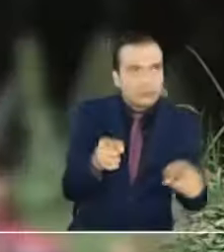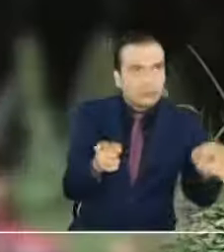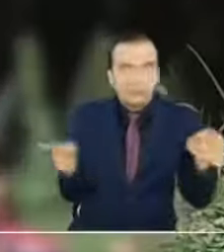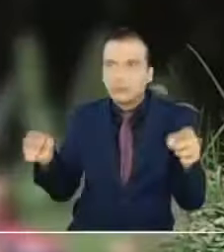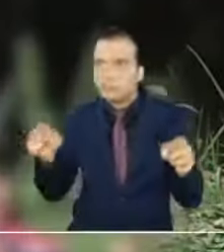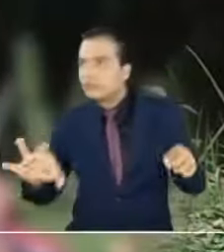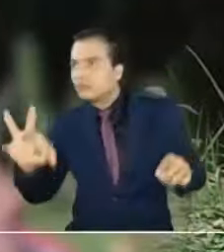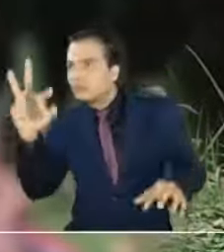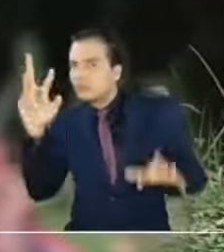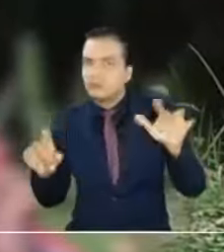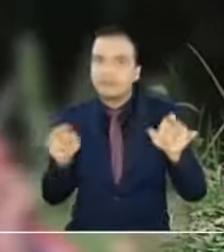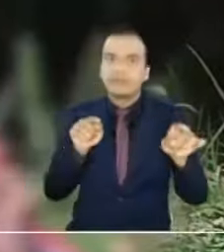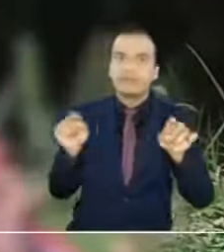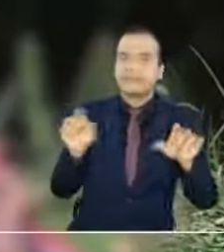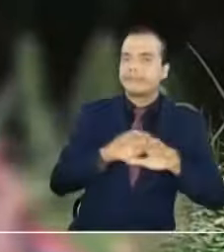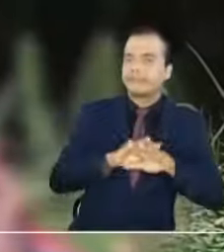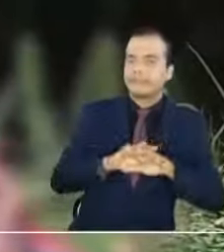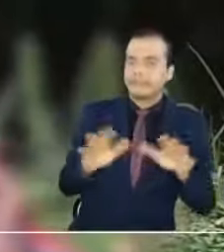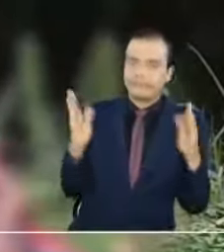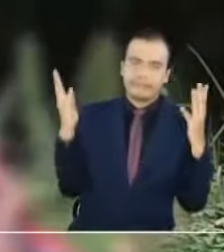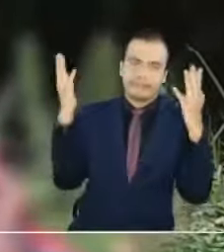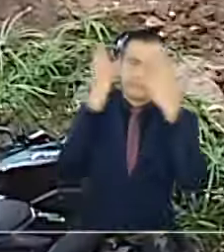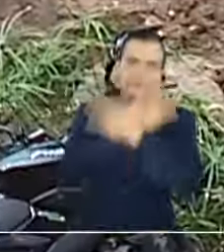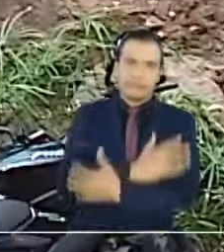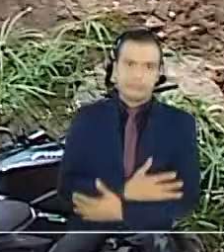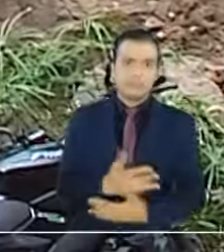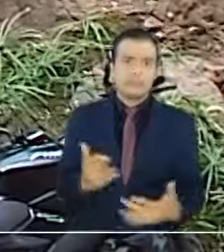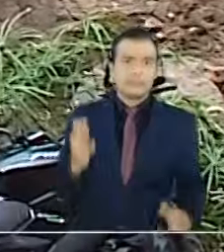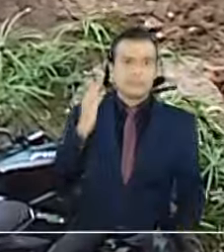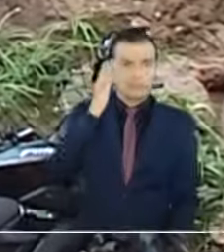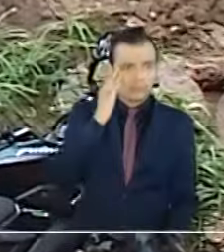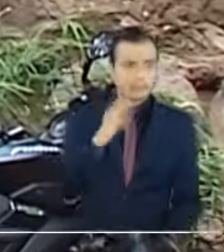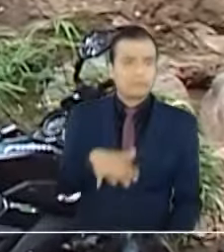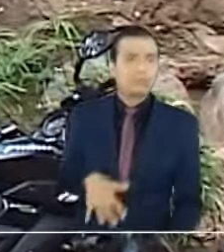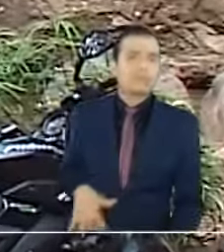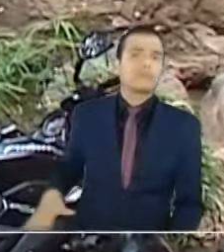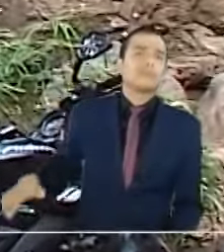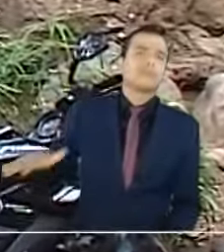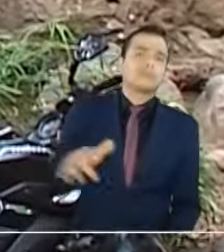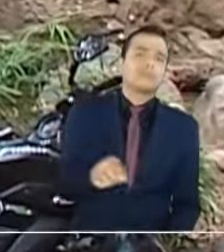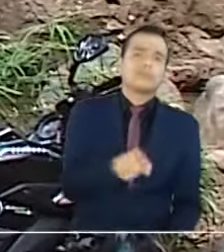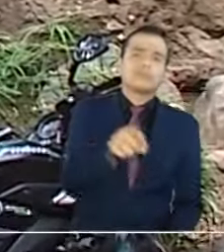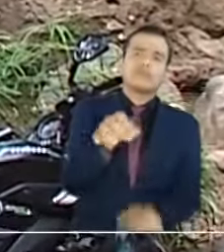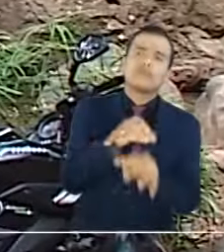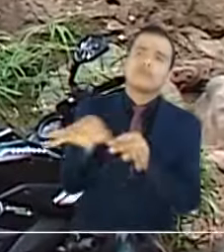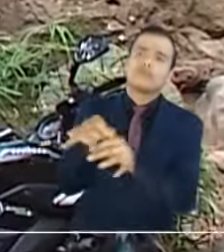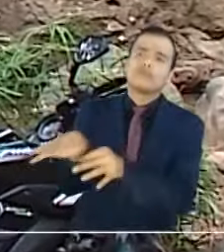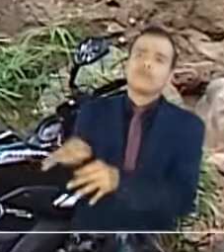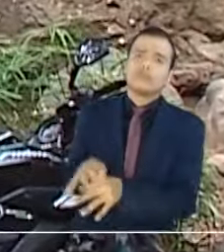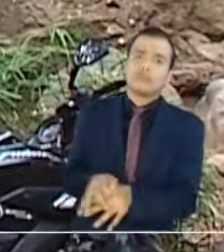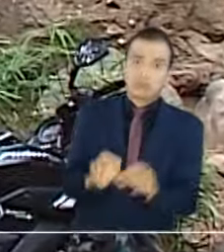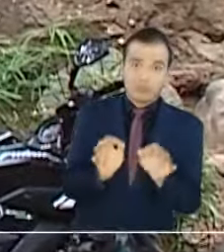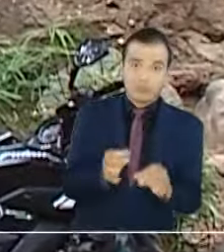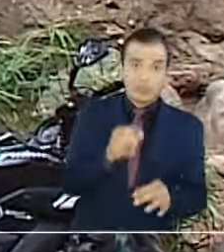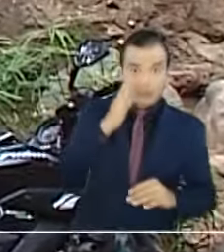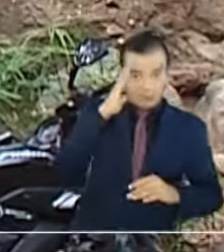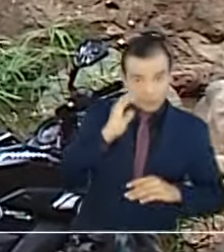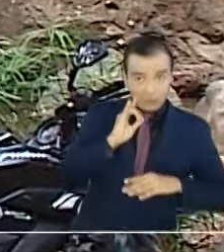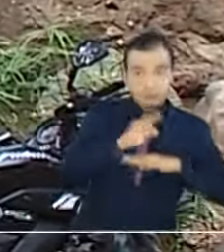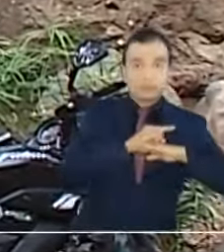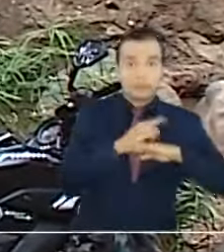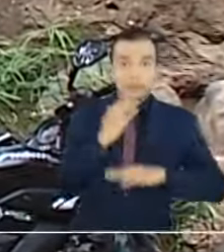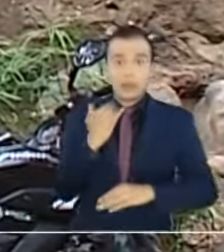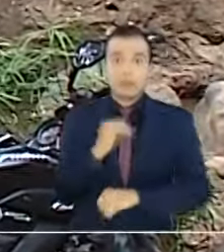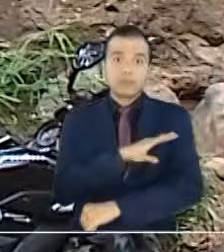gente y es que a este sitio llegan de todos los lugares sin que exista control alguno de las autoridades y por eso los pobladores de la zona se ven a